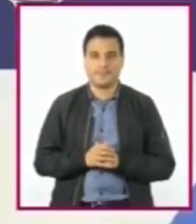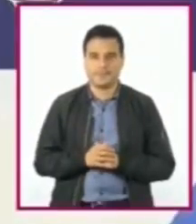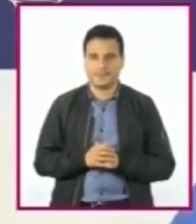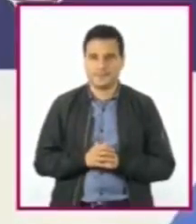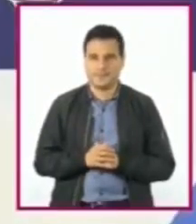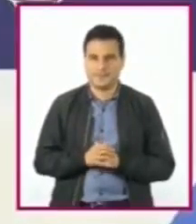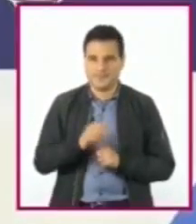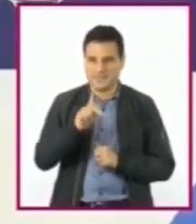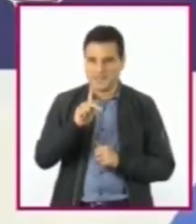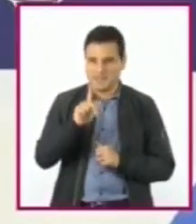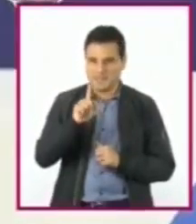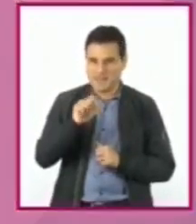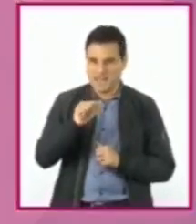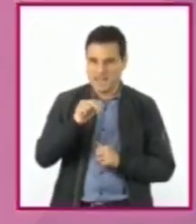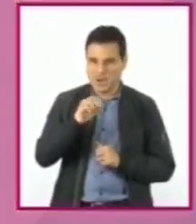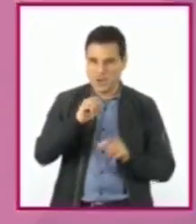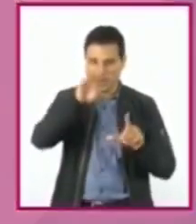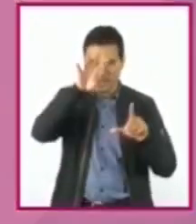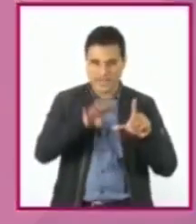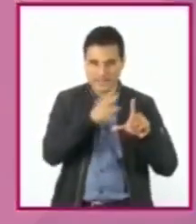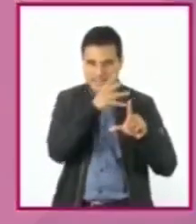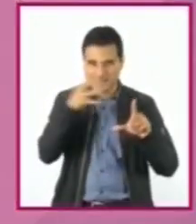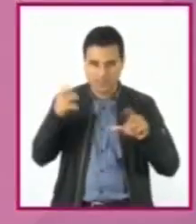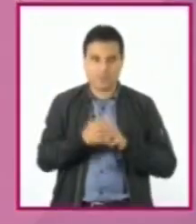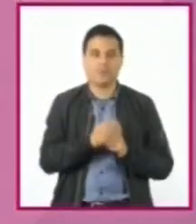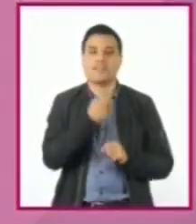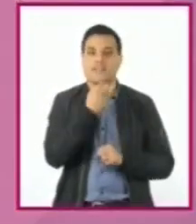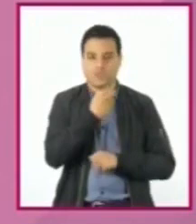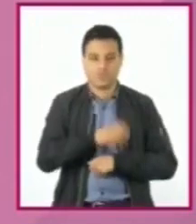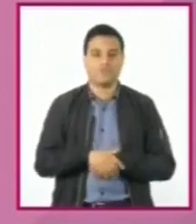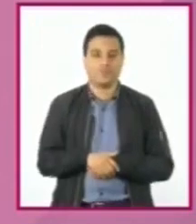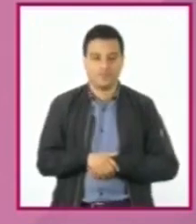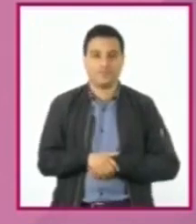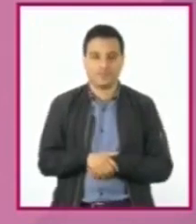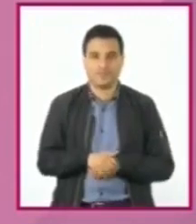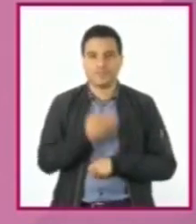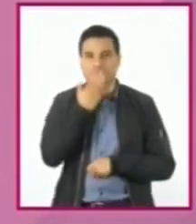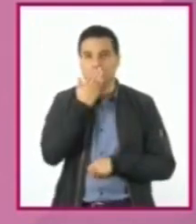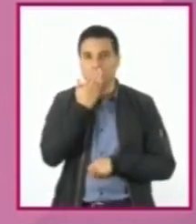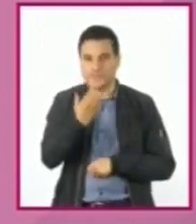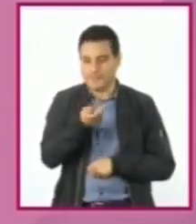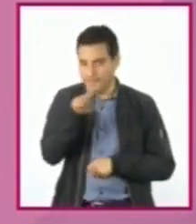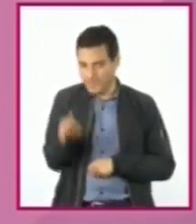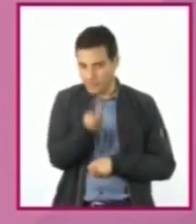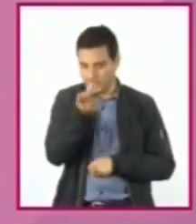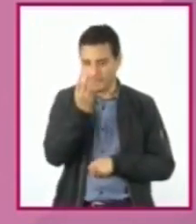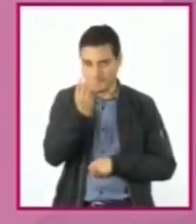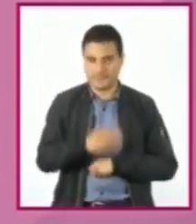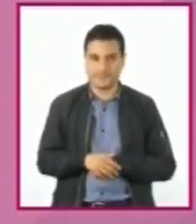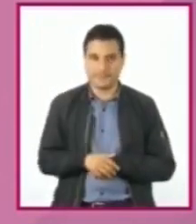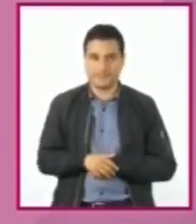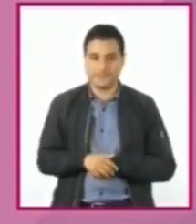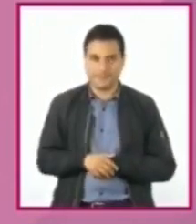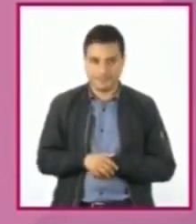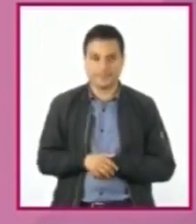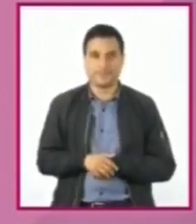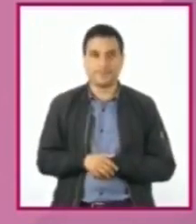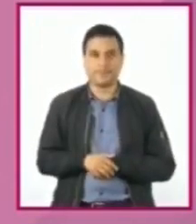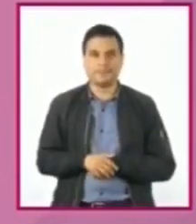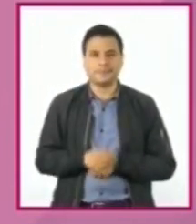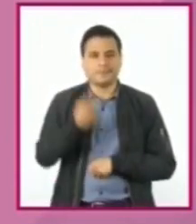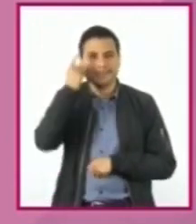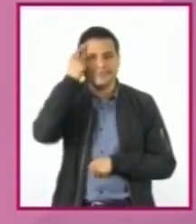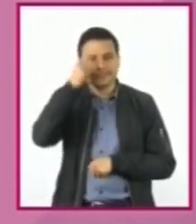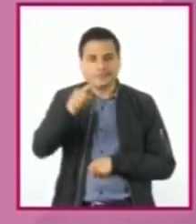El plano cartesiano. Muy bien. Ahora, la tercera. Sirve para representar